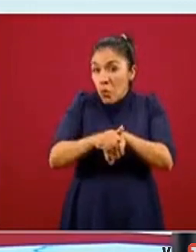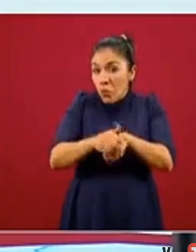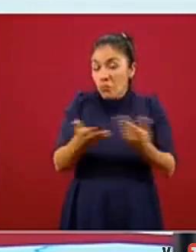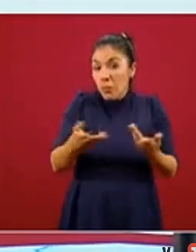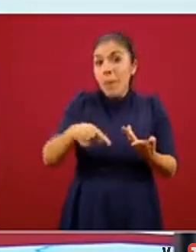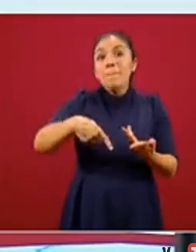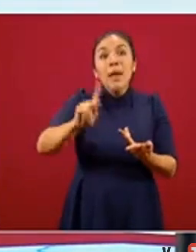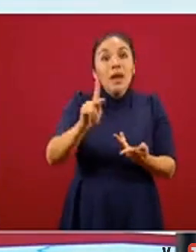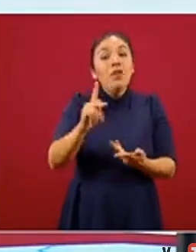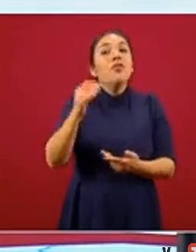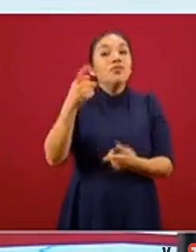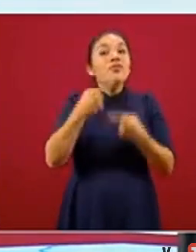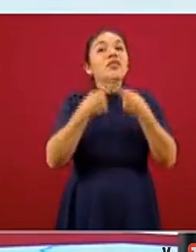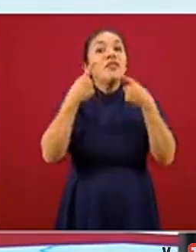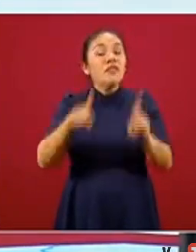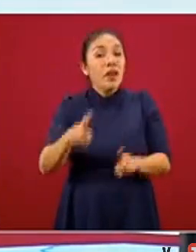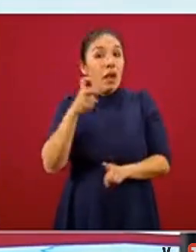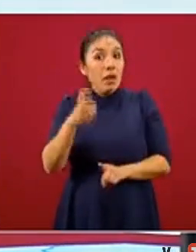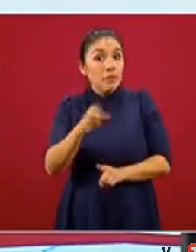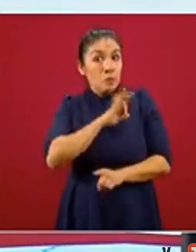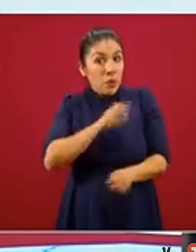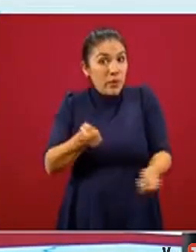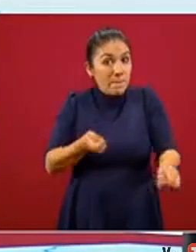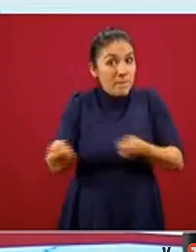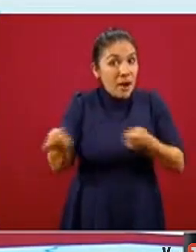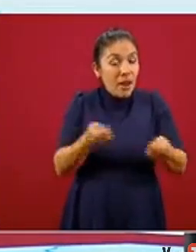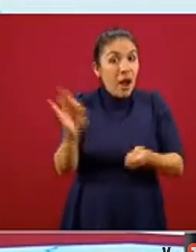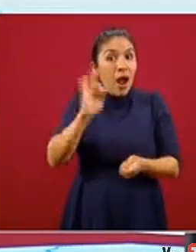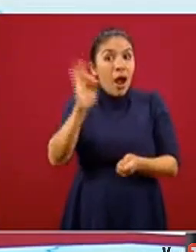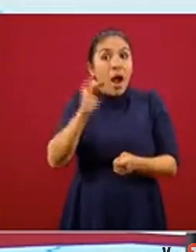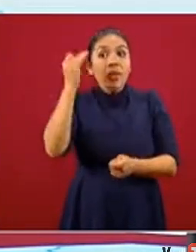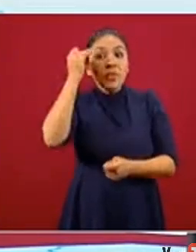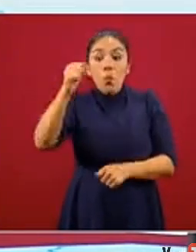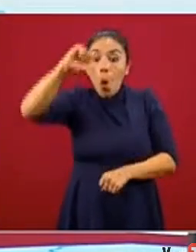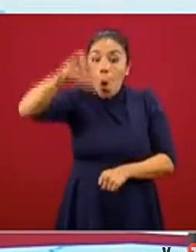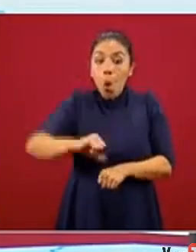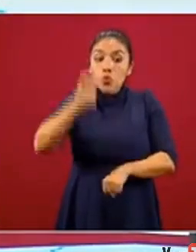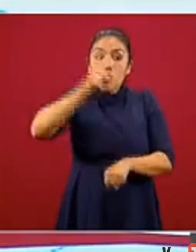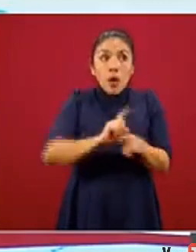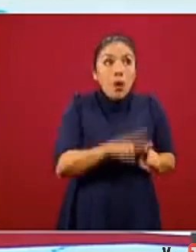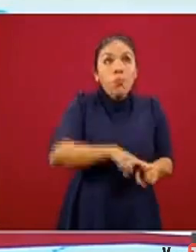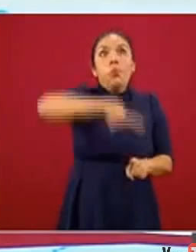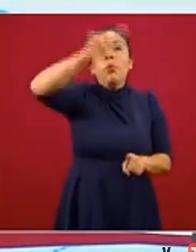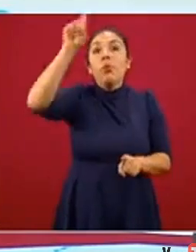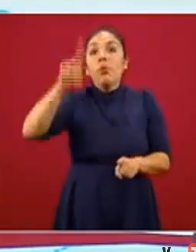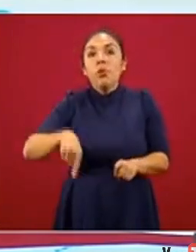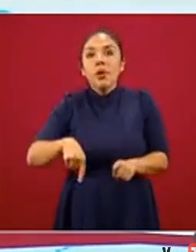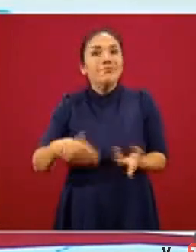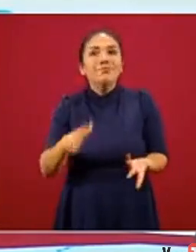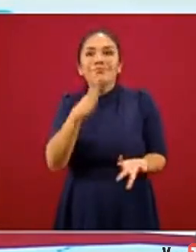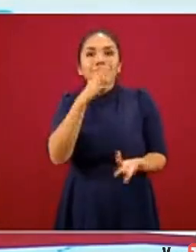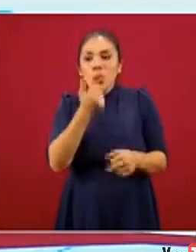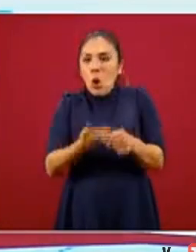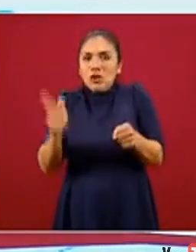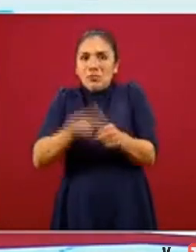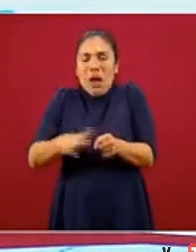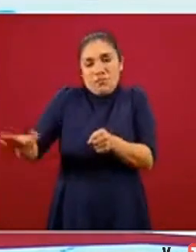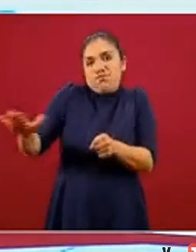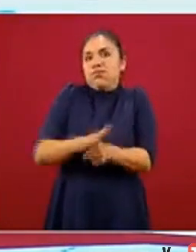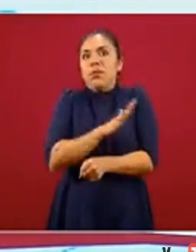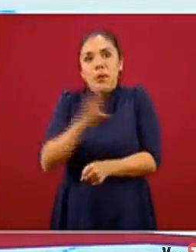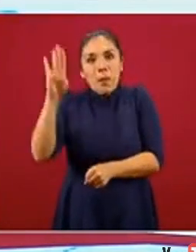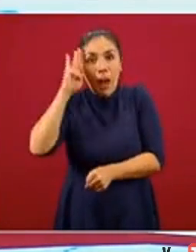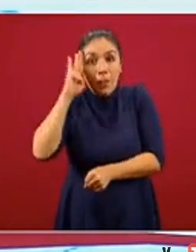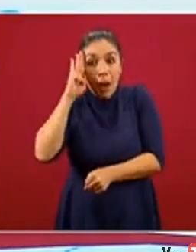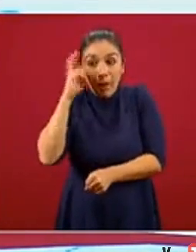esto hubiera sido o no hubiera sido manejable. A partir de este punto en el que se cruzan el